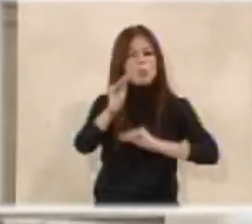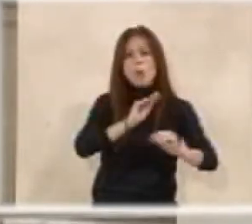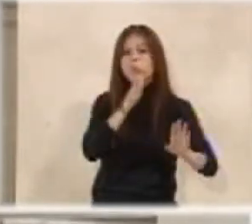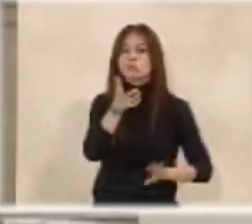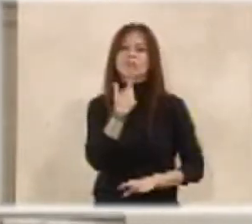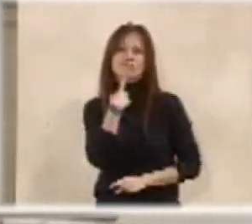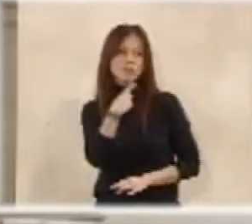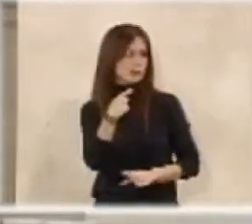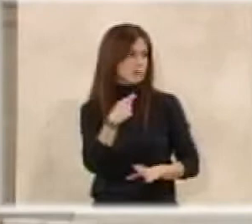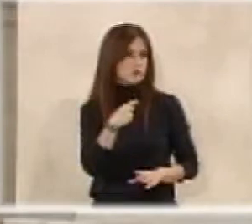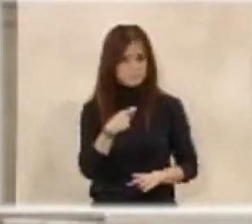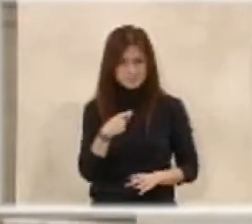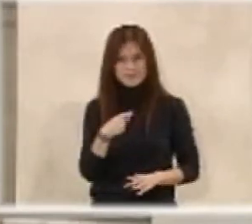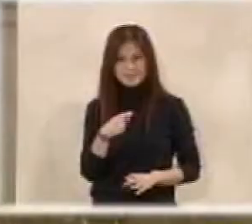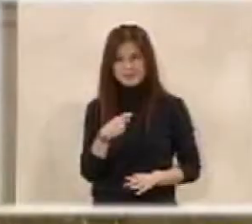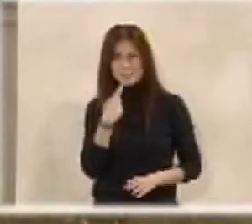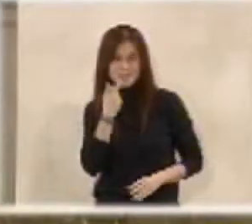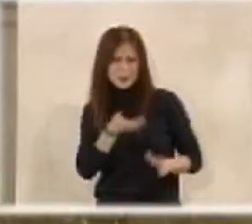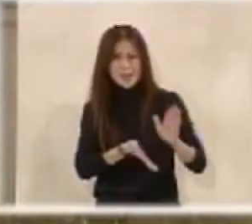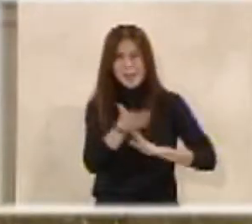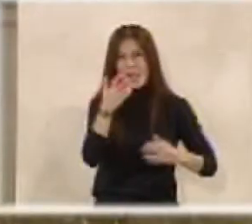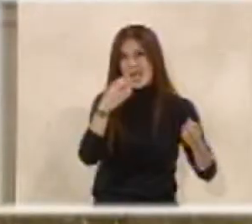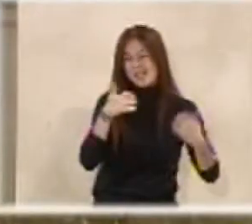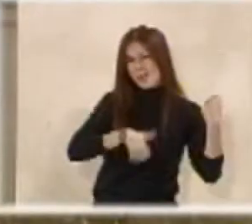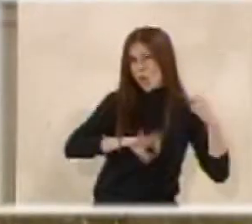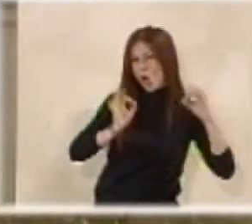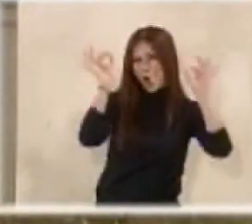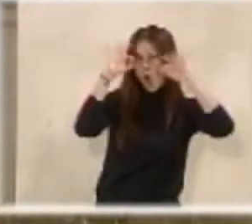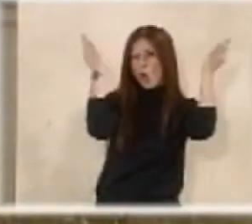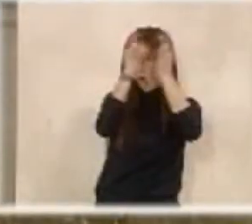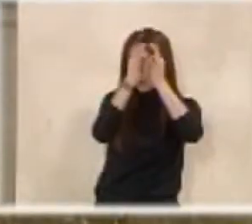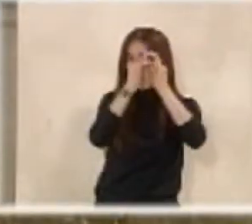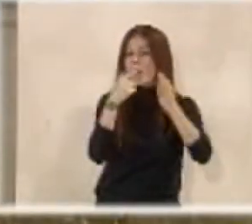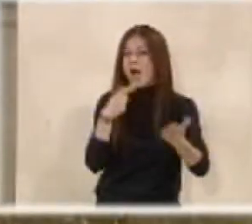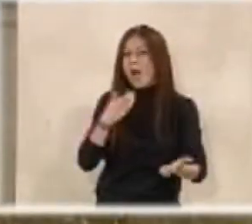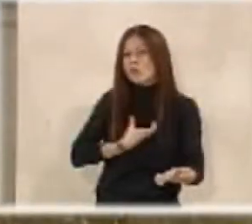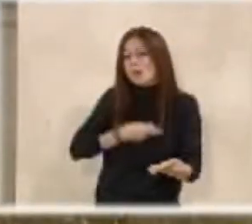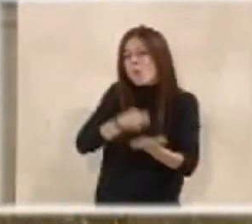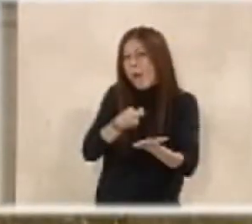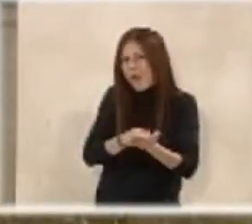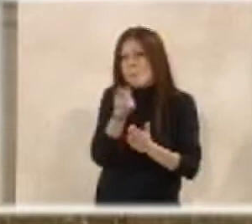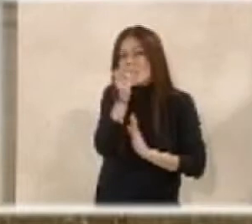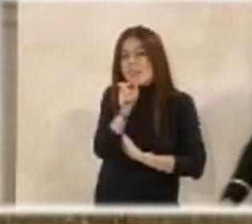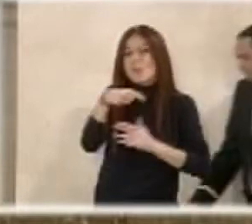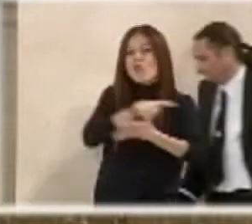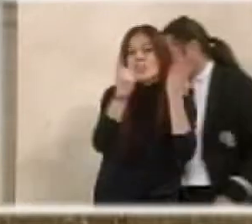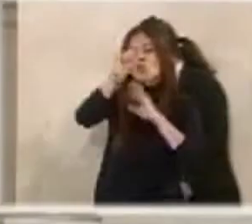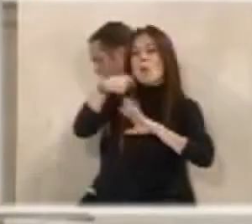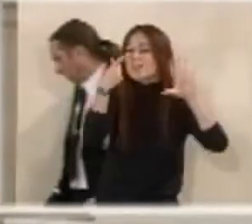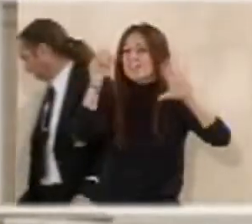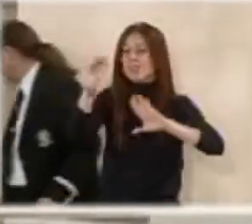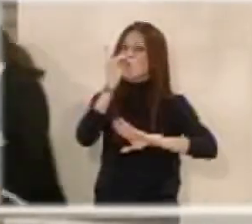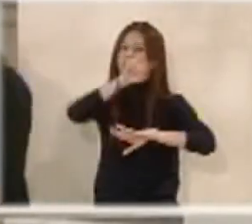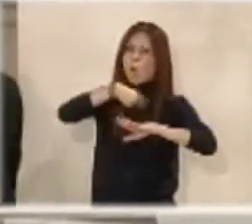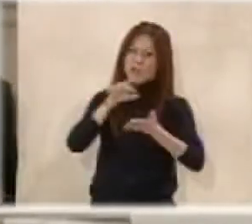dificilísimo, pregúnteselo a Sevilla o Córdoba porque lo están haciendo. Sevilla o Córdoba, el ayuntamiento pone la diferencia de se le paga 16,60 la hora el